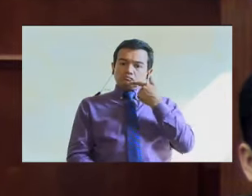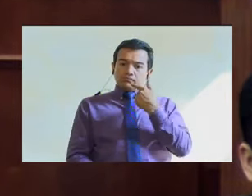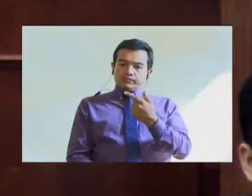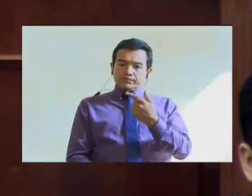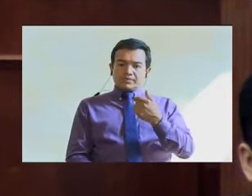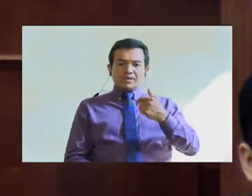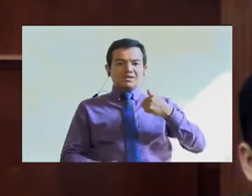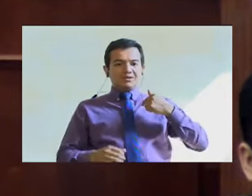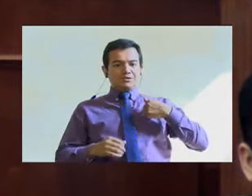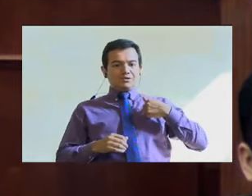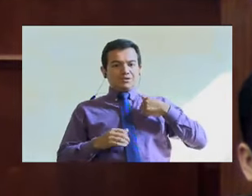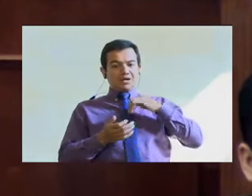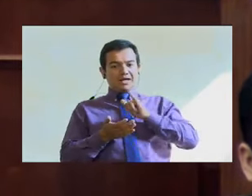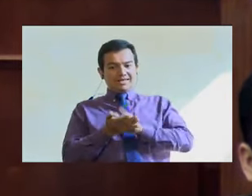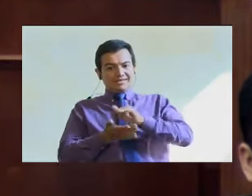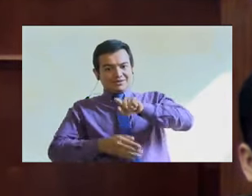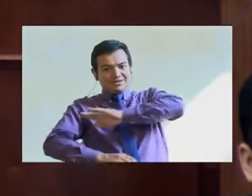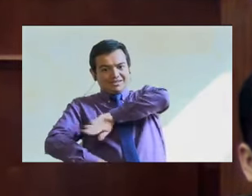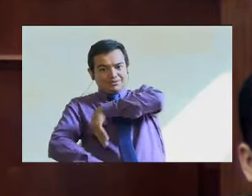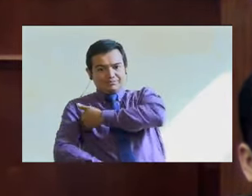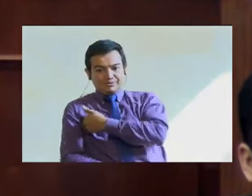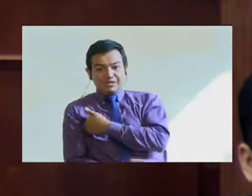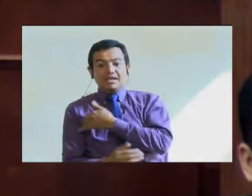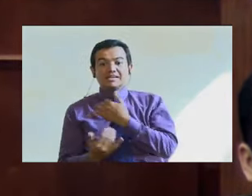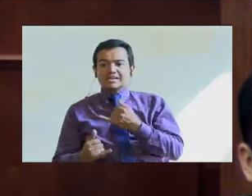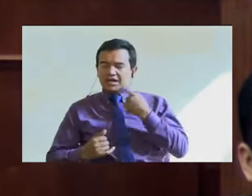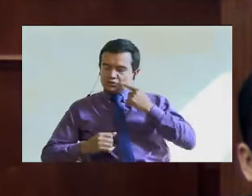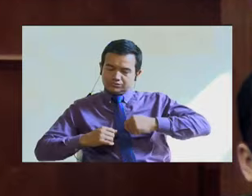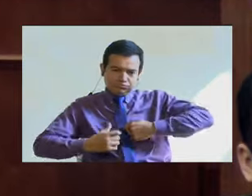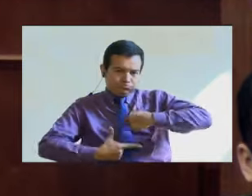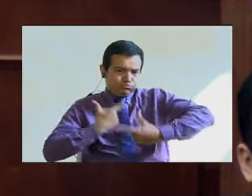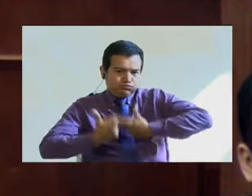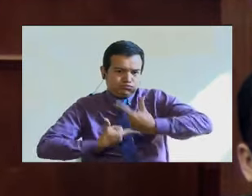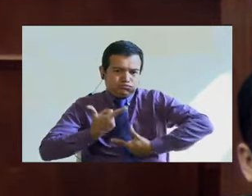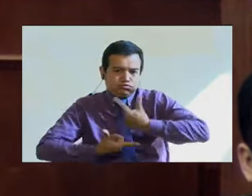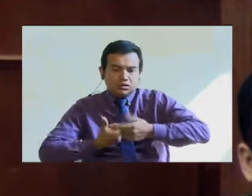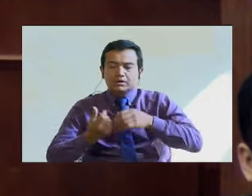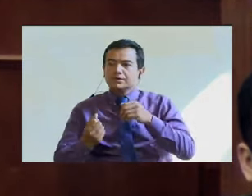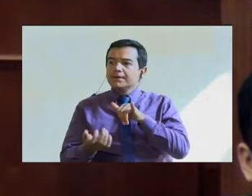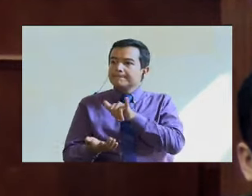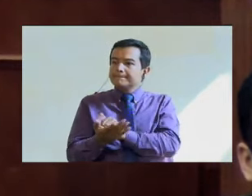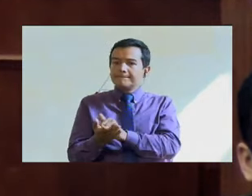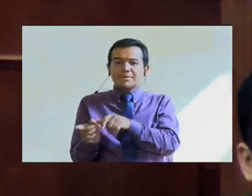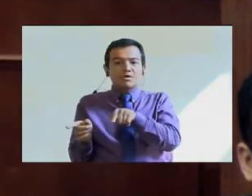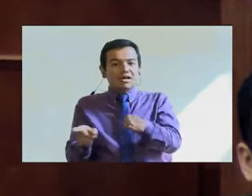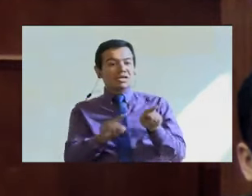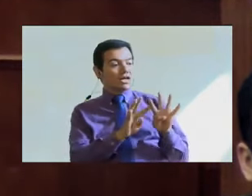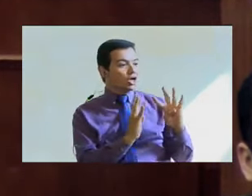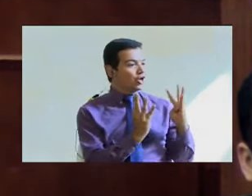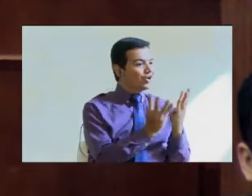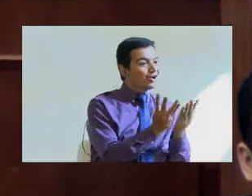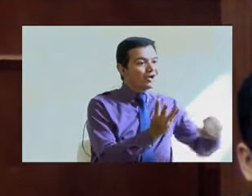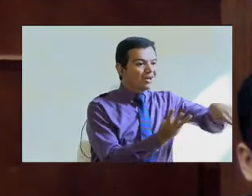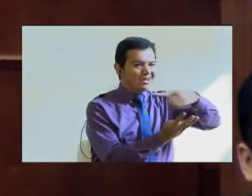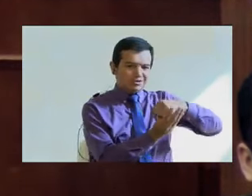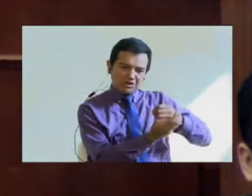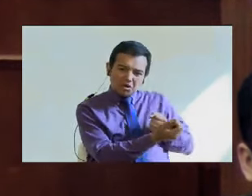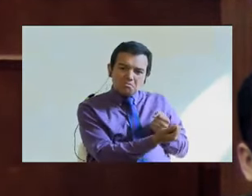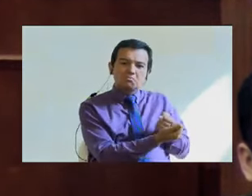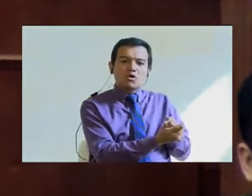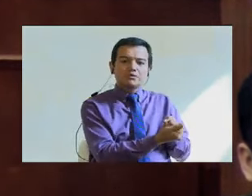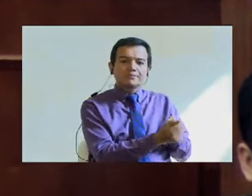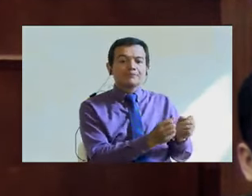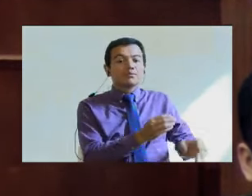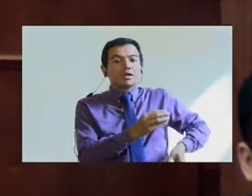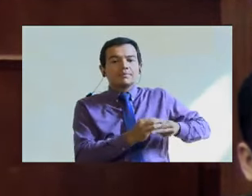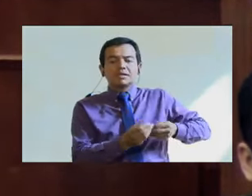que mi paso por el Ministerio ha contribuido a dignificar El Congreso de Colombia y por ello